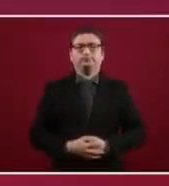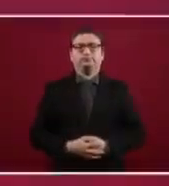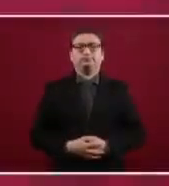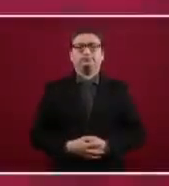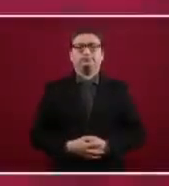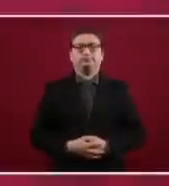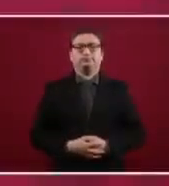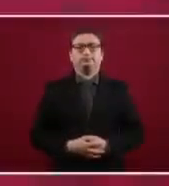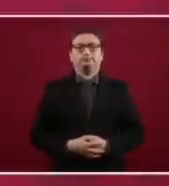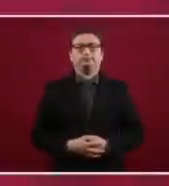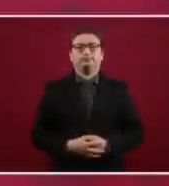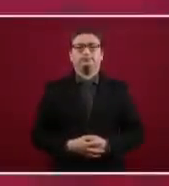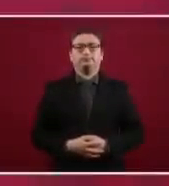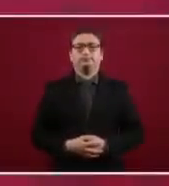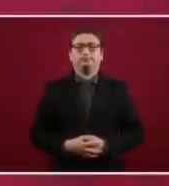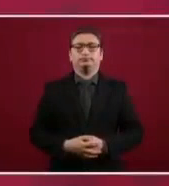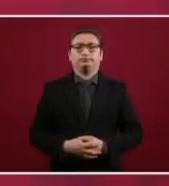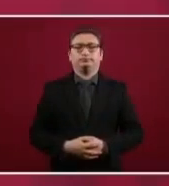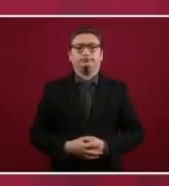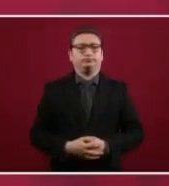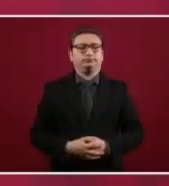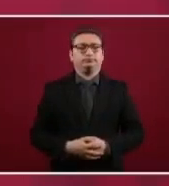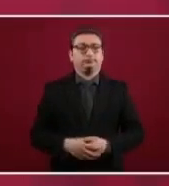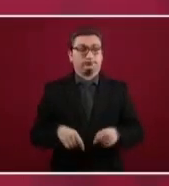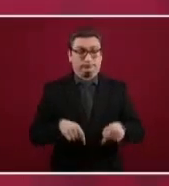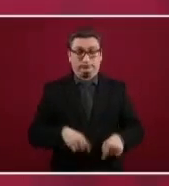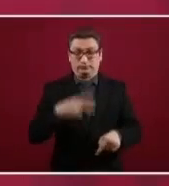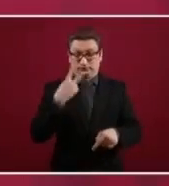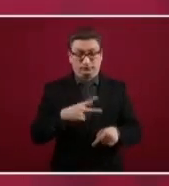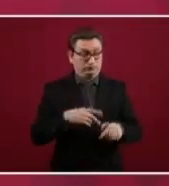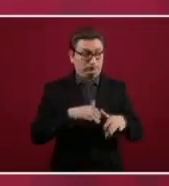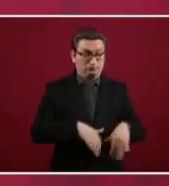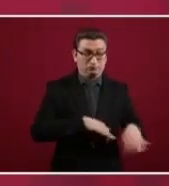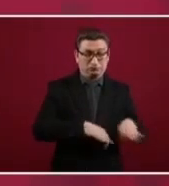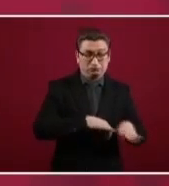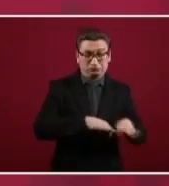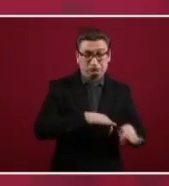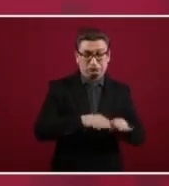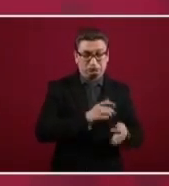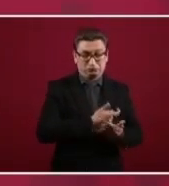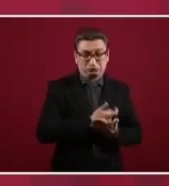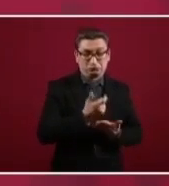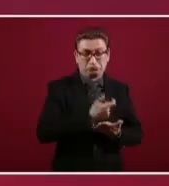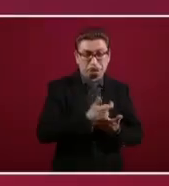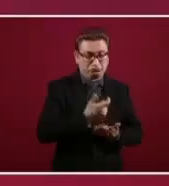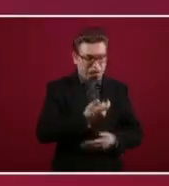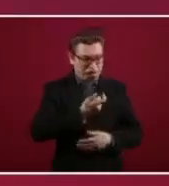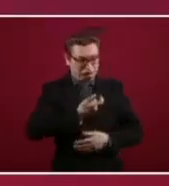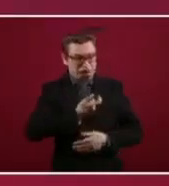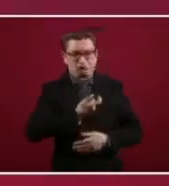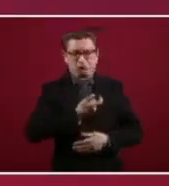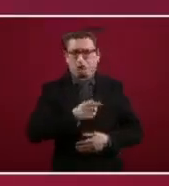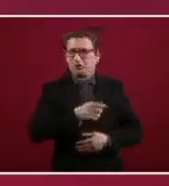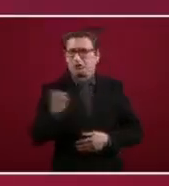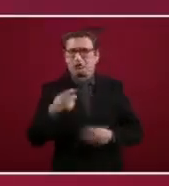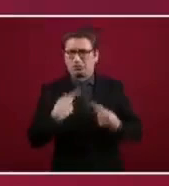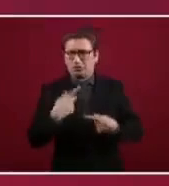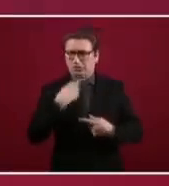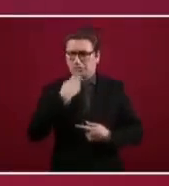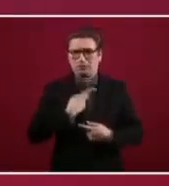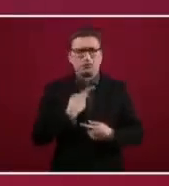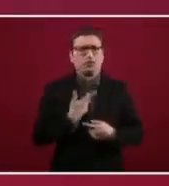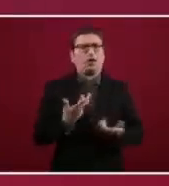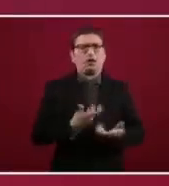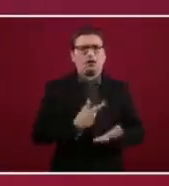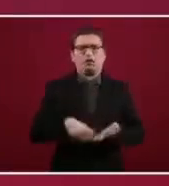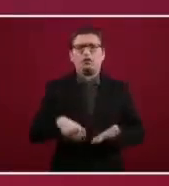cuando estamos en mexico y recibimos un salario pues hay muy poca gente que nos dicen que gastarlo